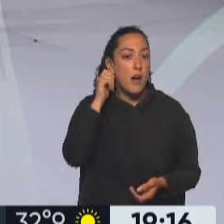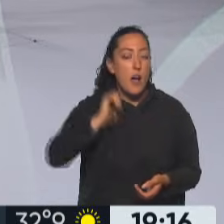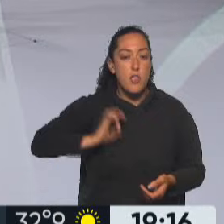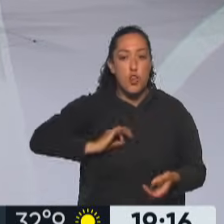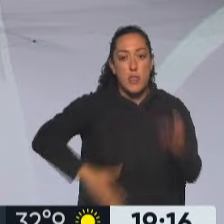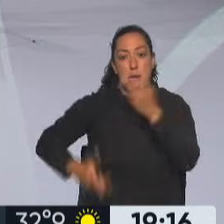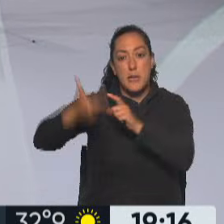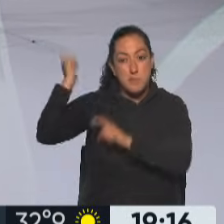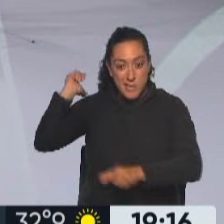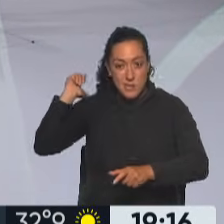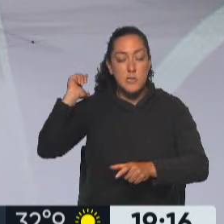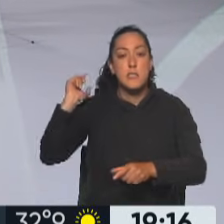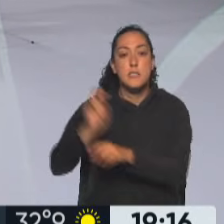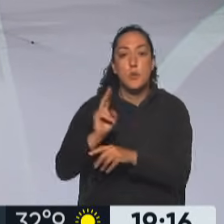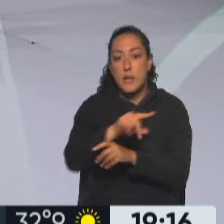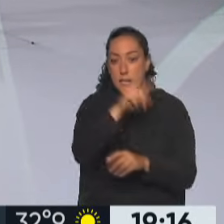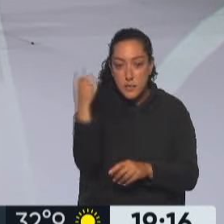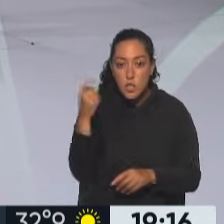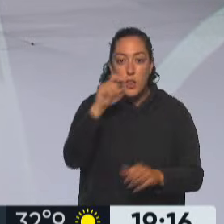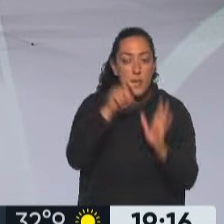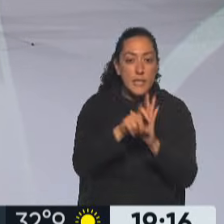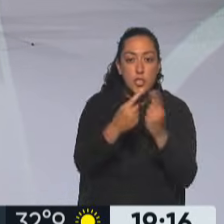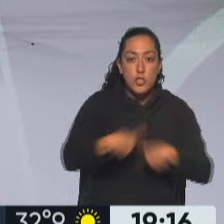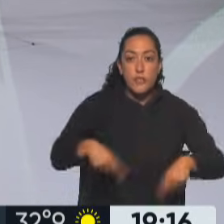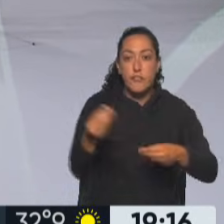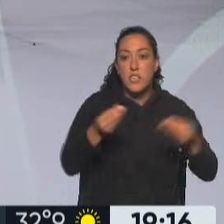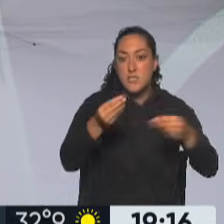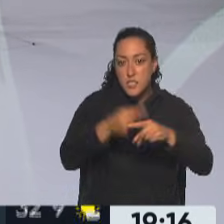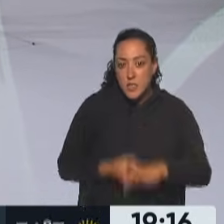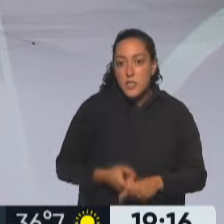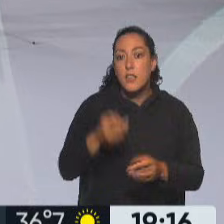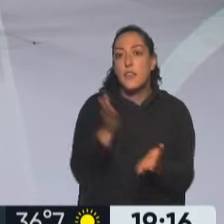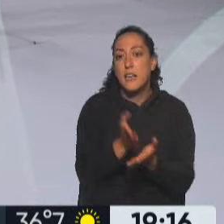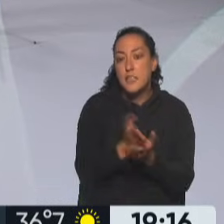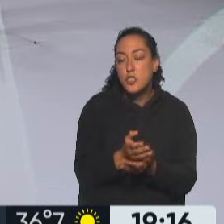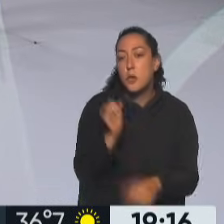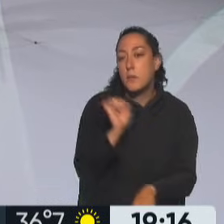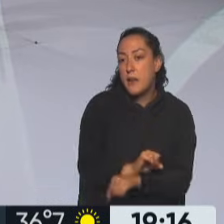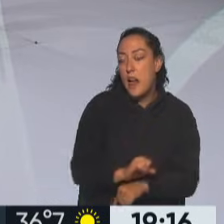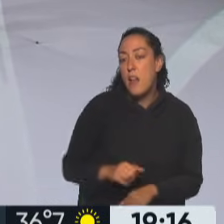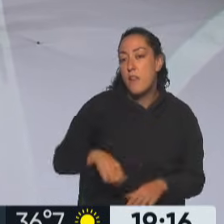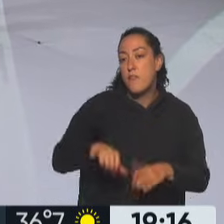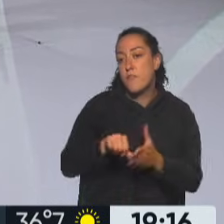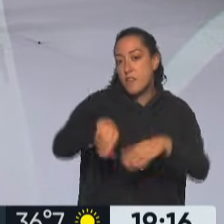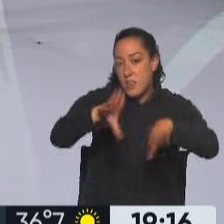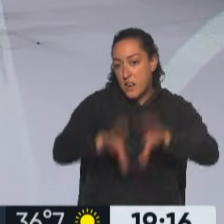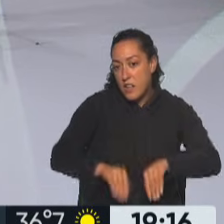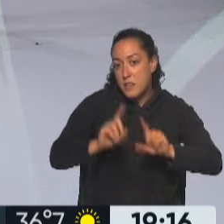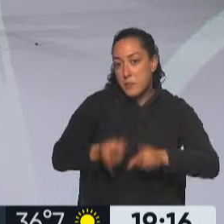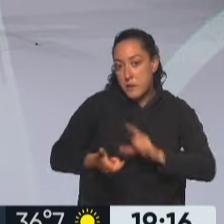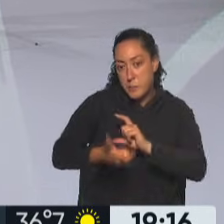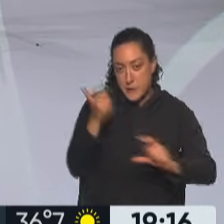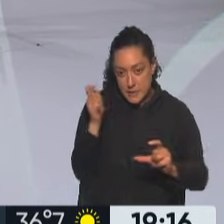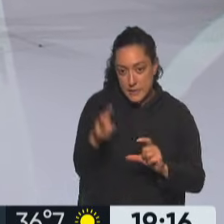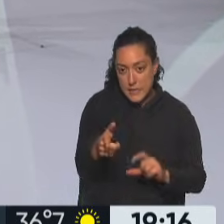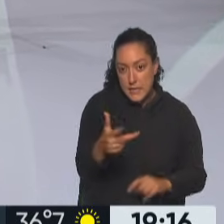casos complejos de seguridad nacional, delitos financieros y derecho penal federal. Y uno de los puntos que más repercusión mediática tuvo porque fue